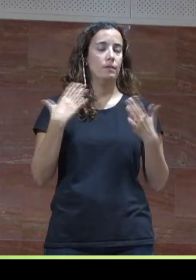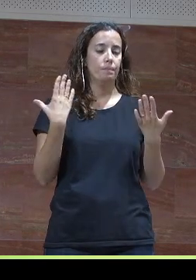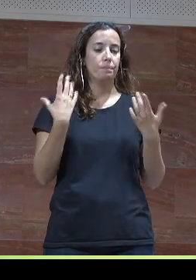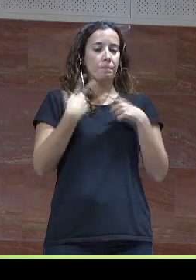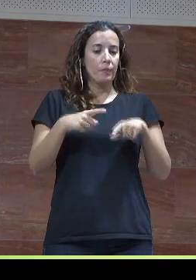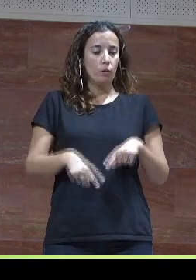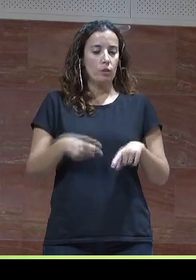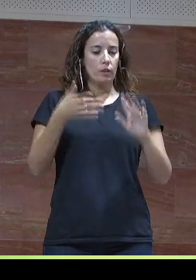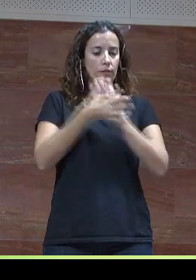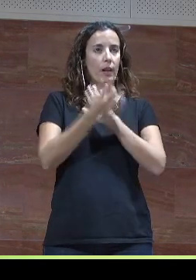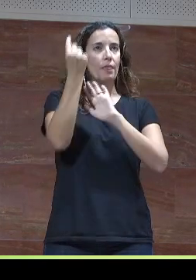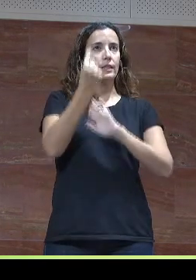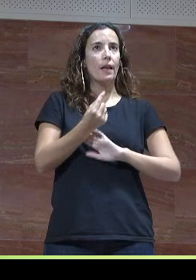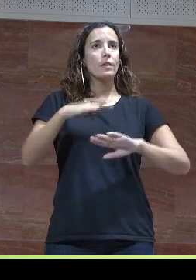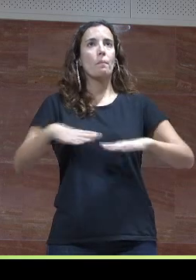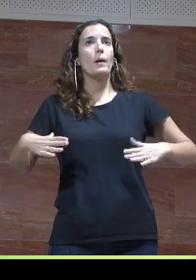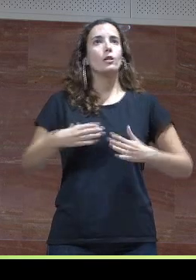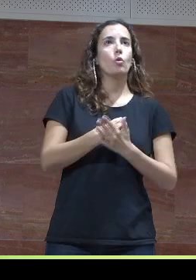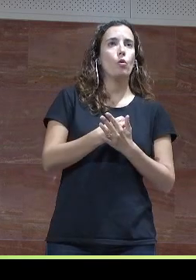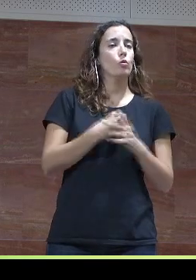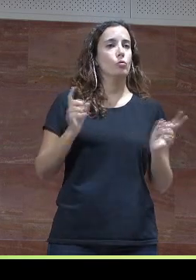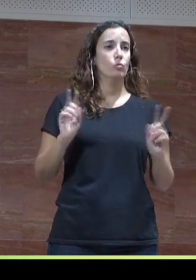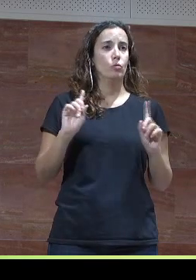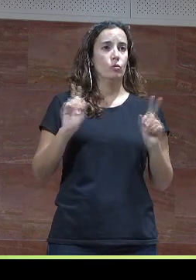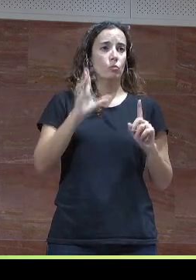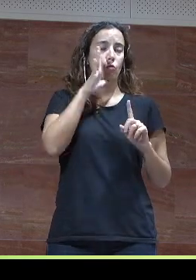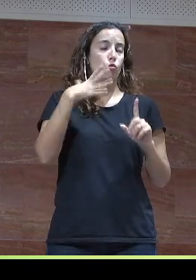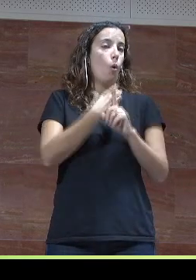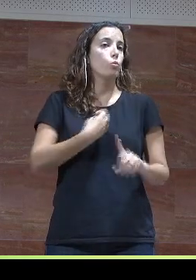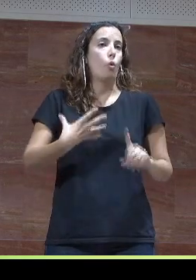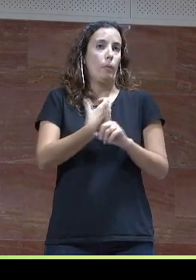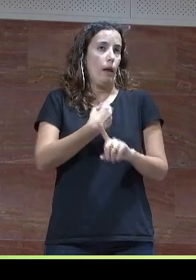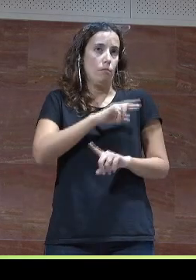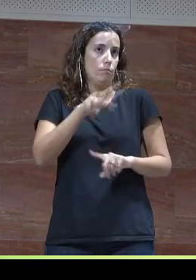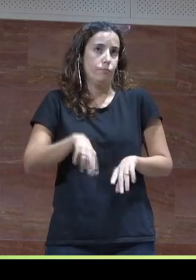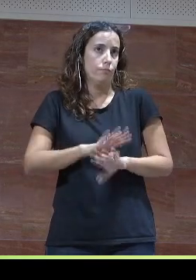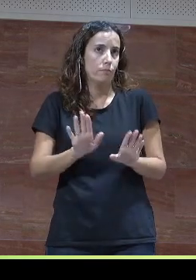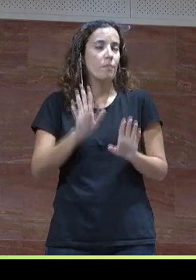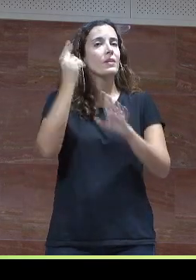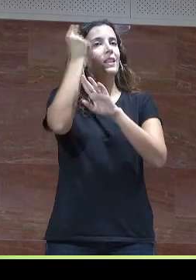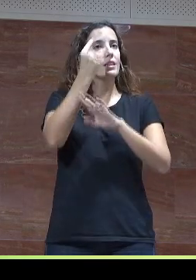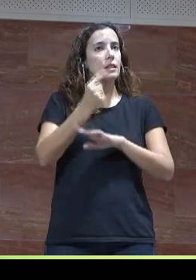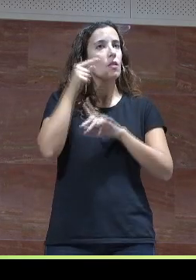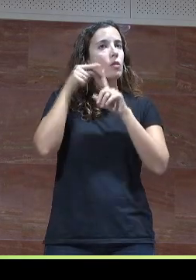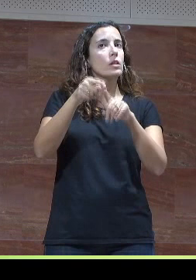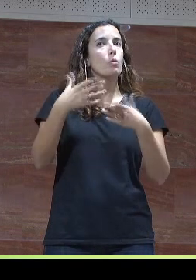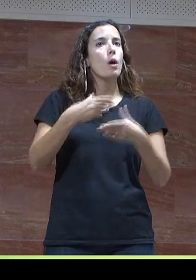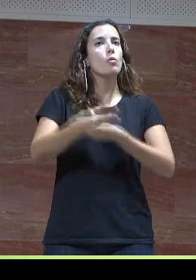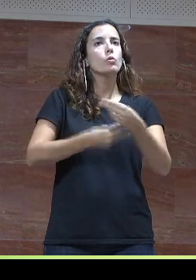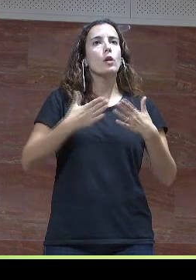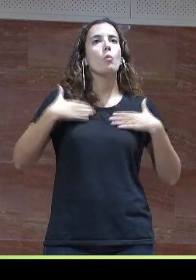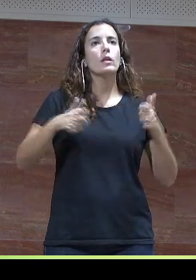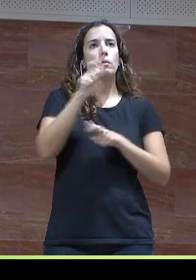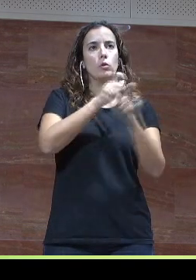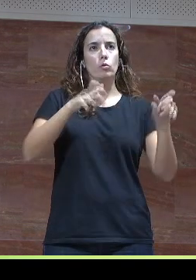no tienen que estar diseñadas para todo el mundo, porque eso es como una utopía, ¿no? Lo que sí que tienen que estar diseñadas es para que las pueda usar cualquier